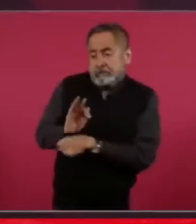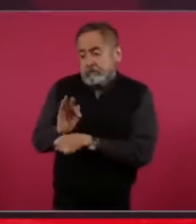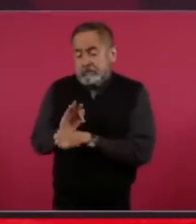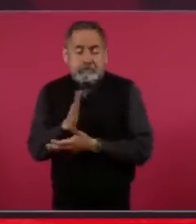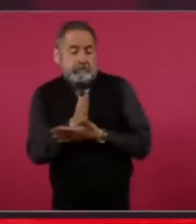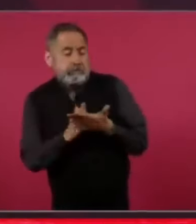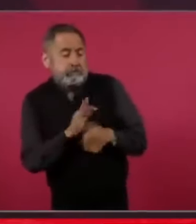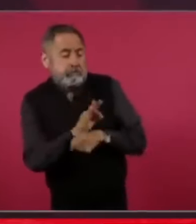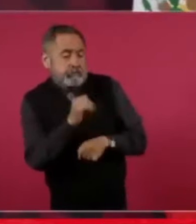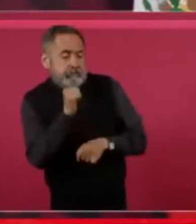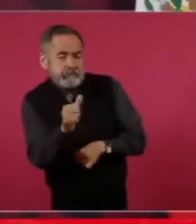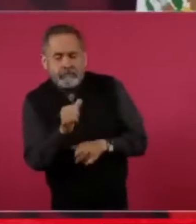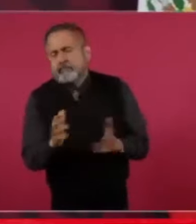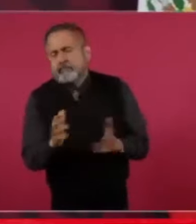de la OEA.